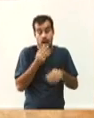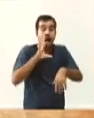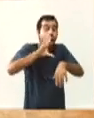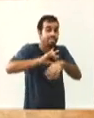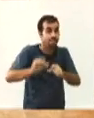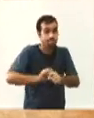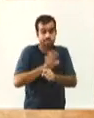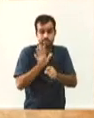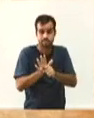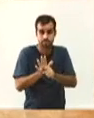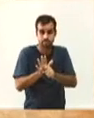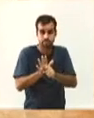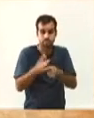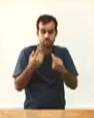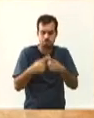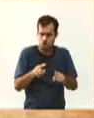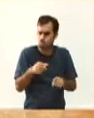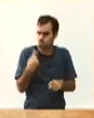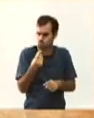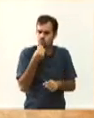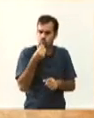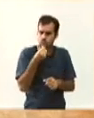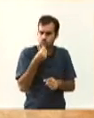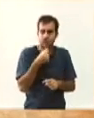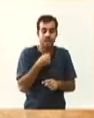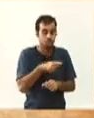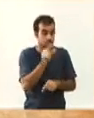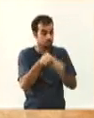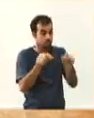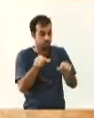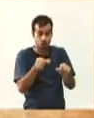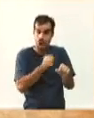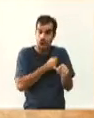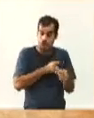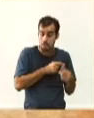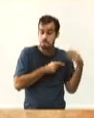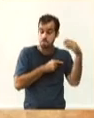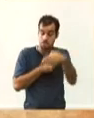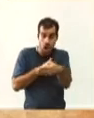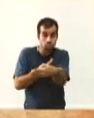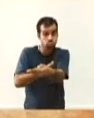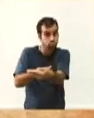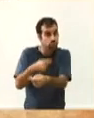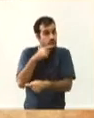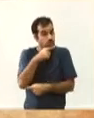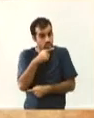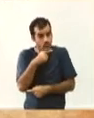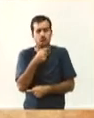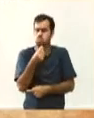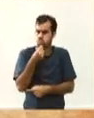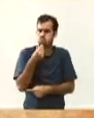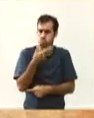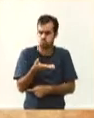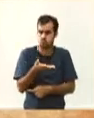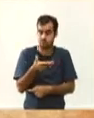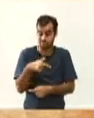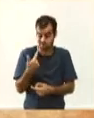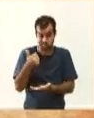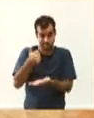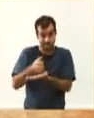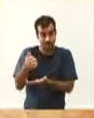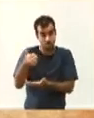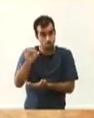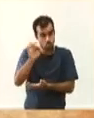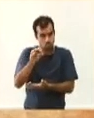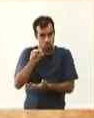del COVID, pero todas las condiciones están creadas para todos aquellos que aún no se han decidido donar. El Banco de Sangre de Octubre es